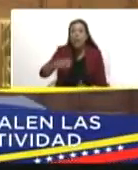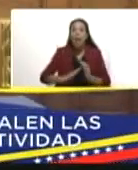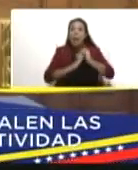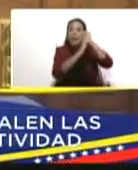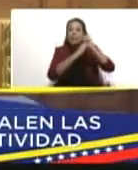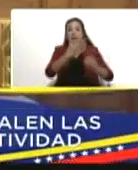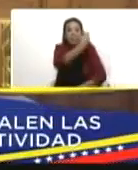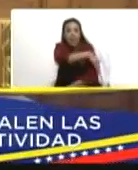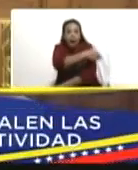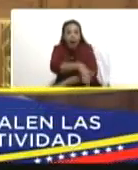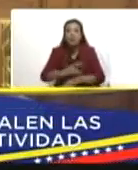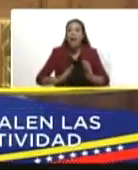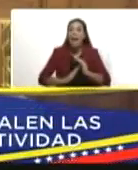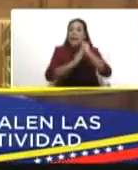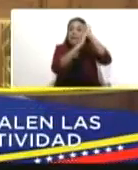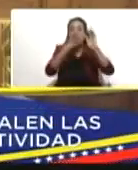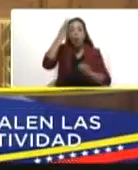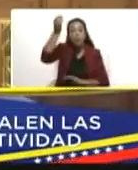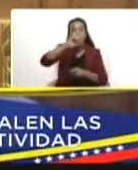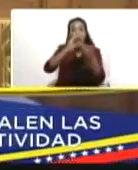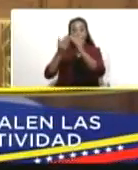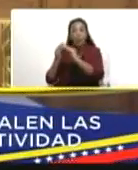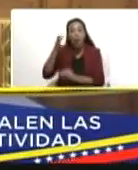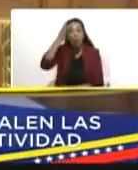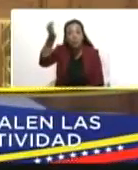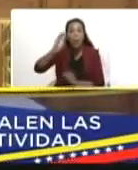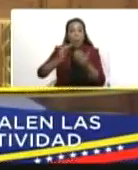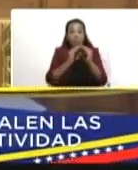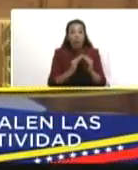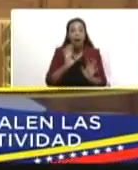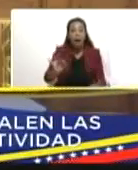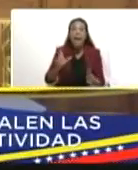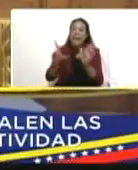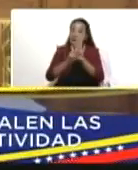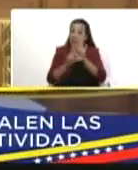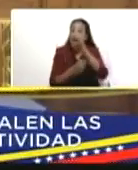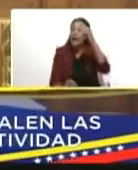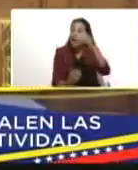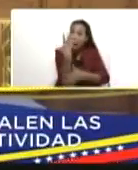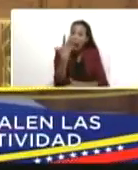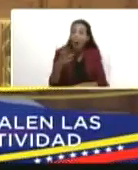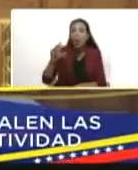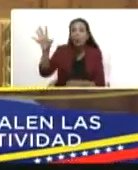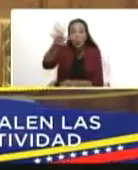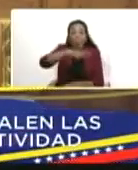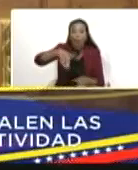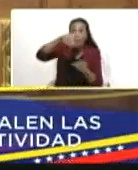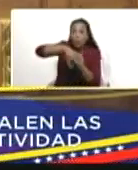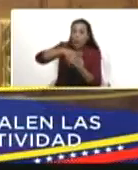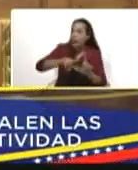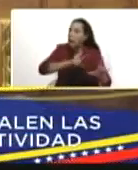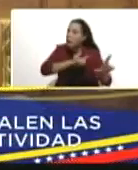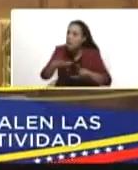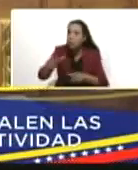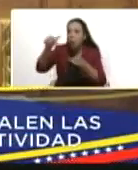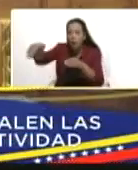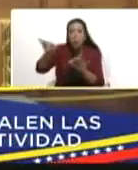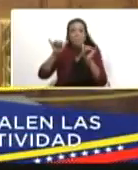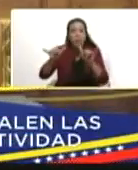Voceros en consejos comunales y comunas legalmente constituidas en todo el territorio nacional